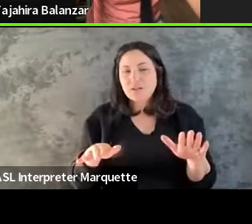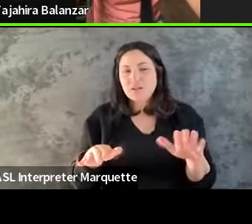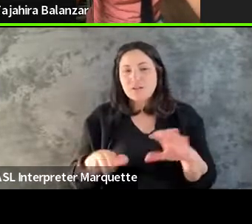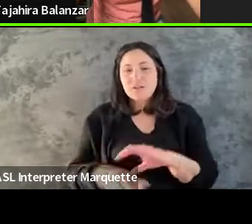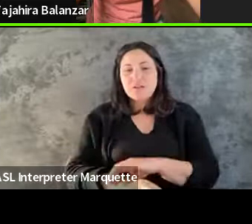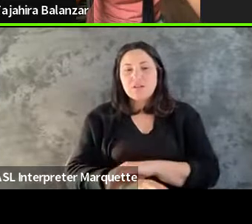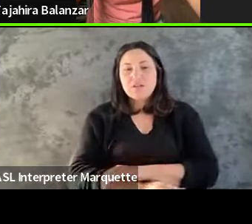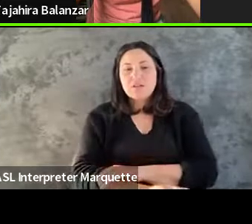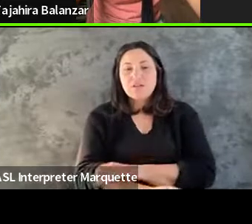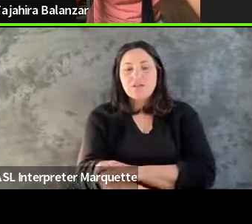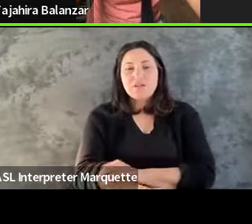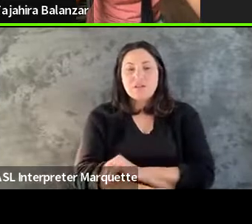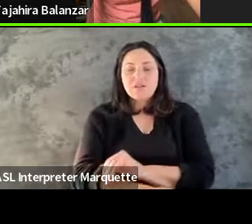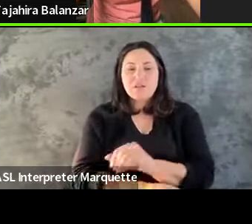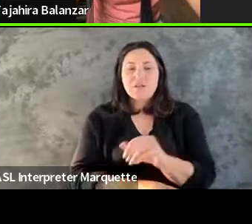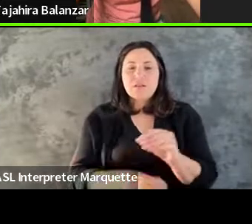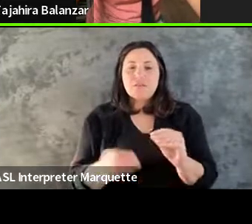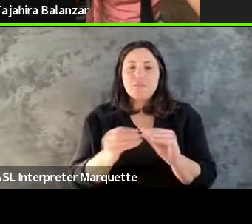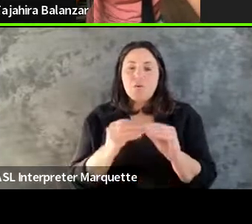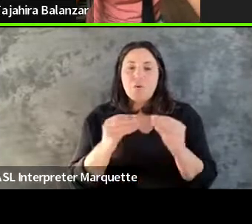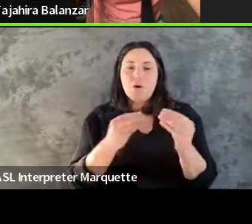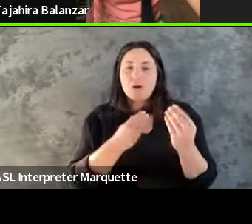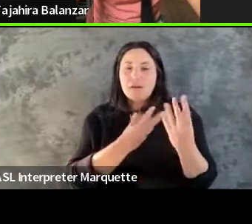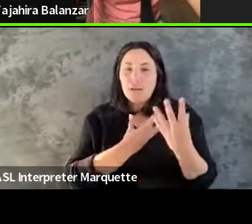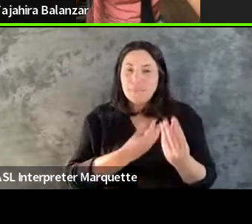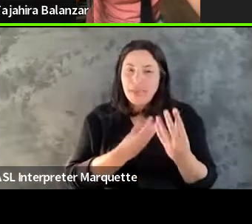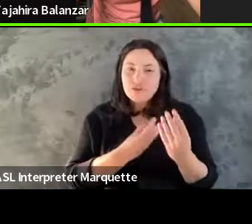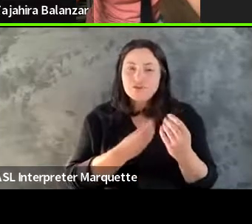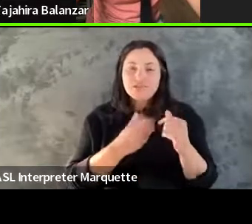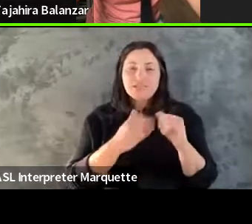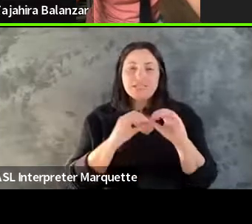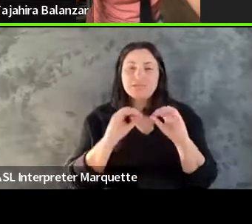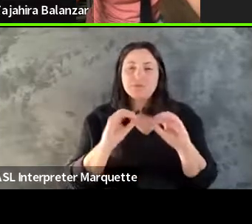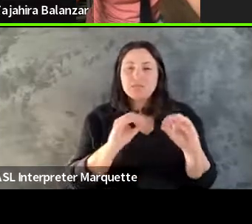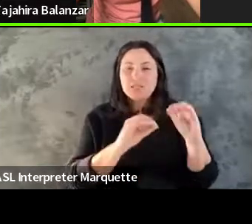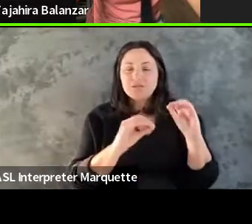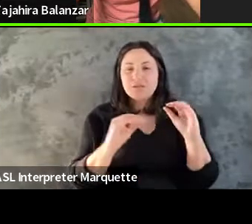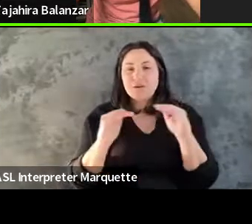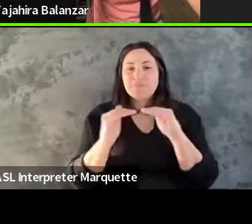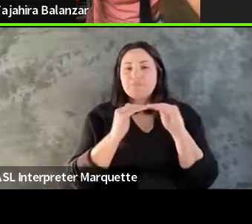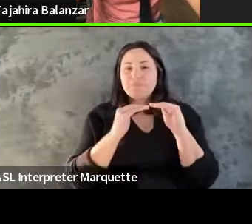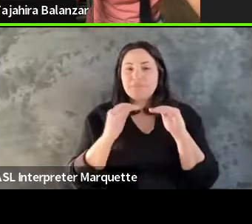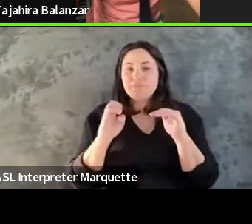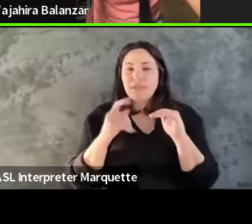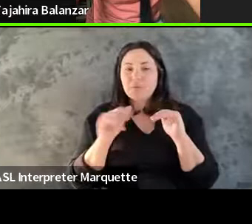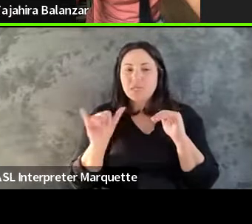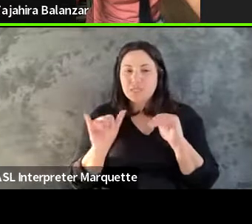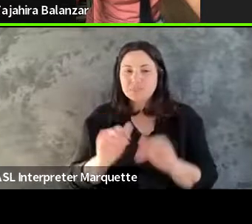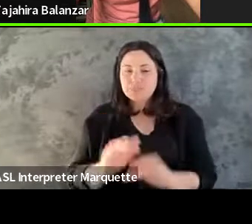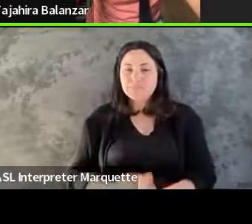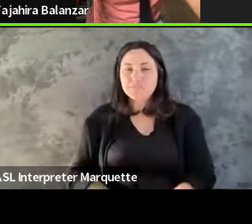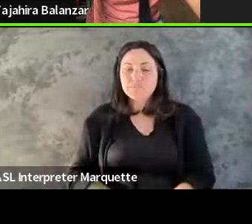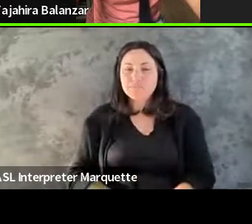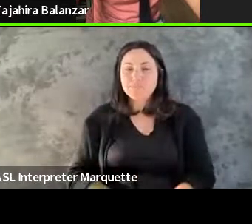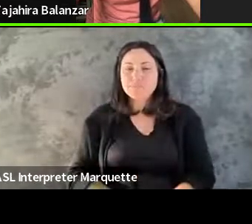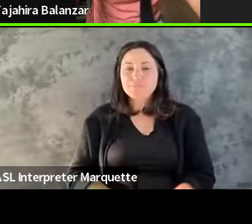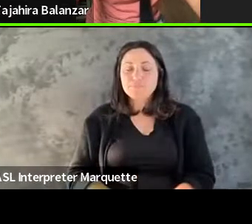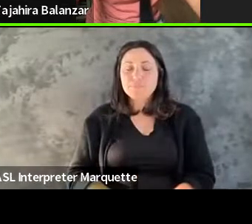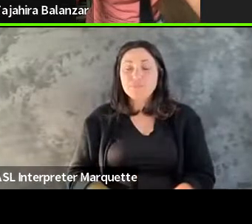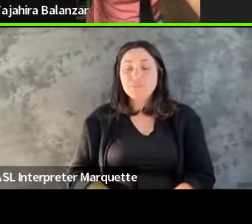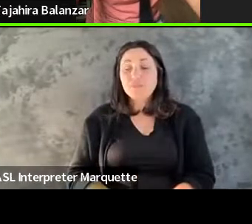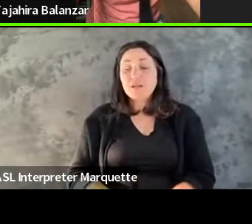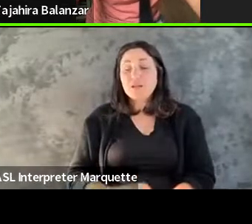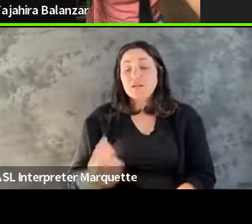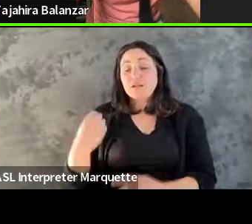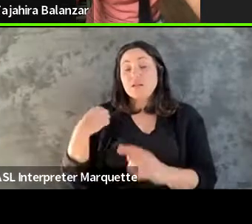compasivos, más enseñarles la igualdad, lo cual mis niñas durante 5 años que han estado yendo a la escuela